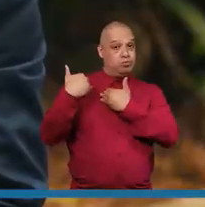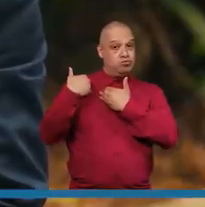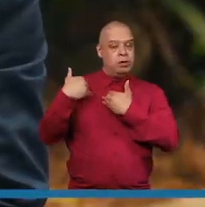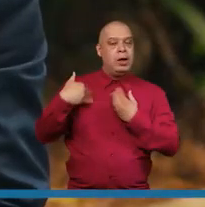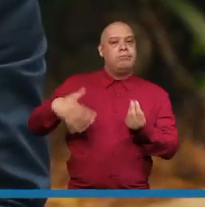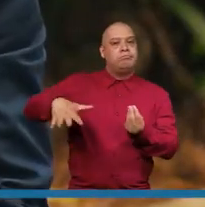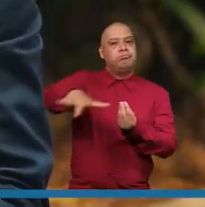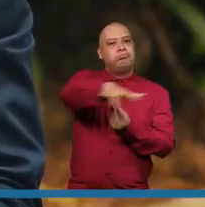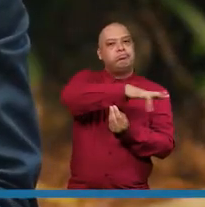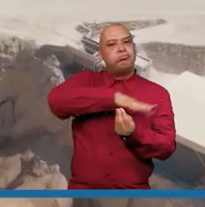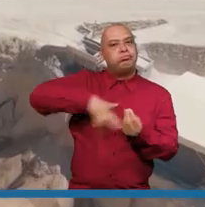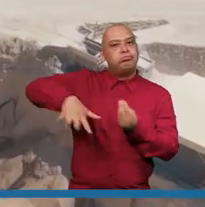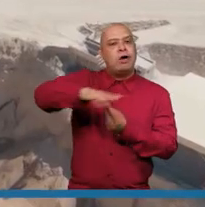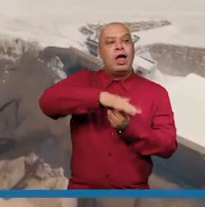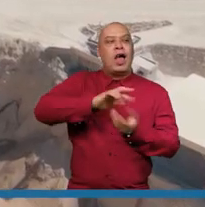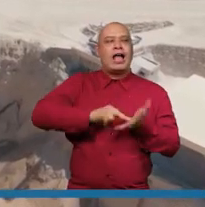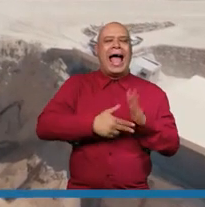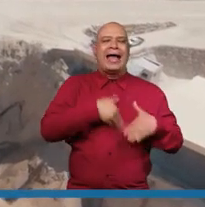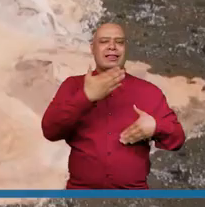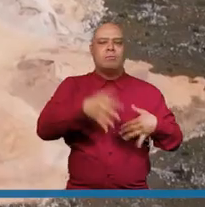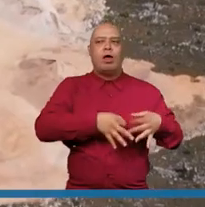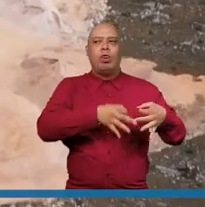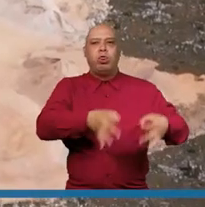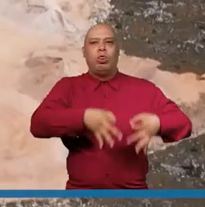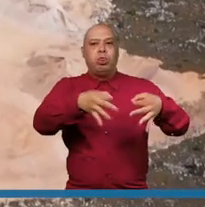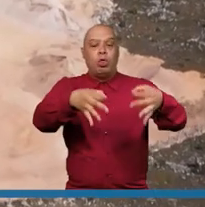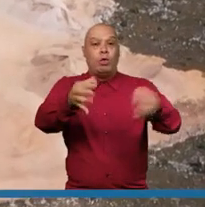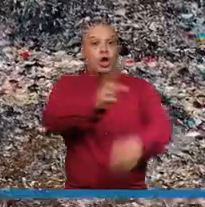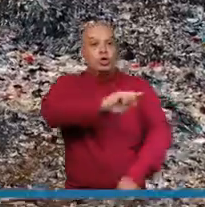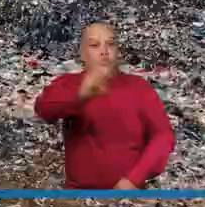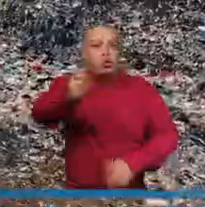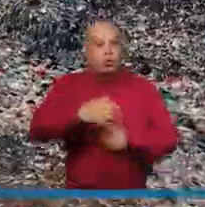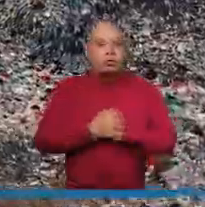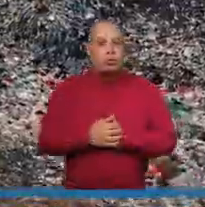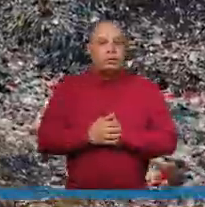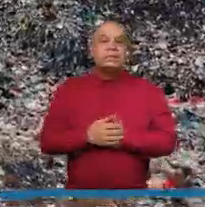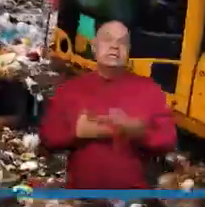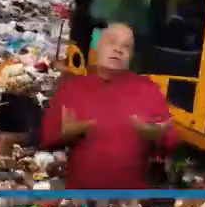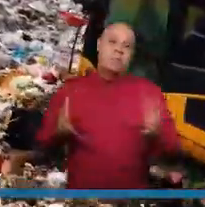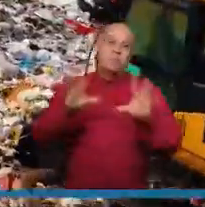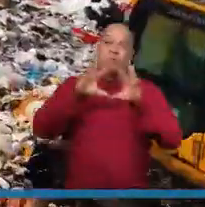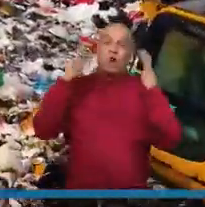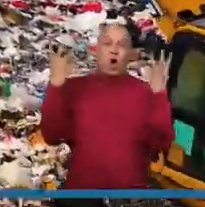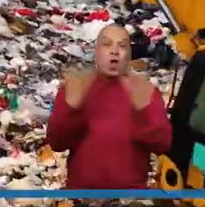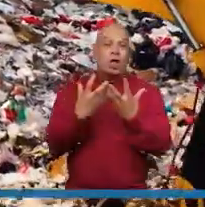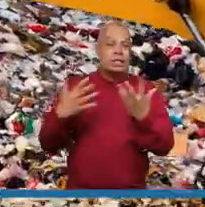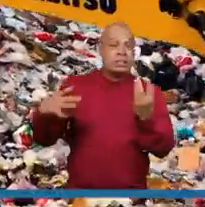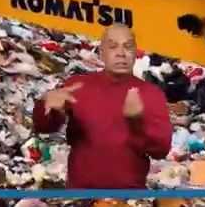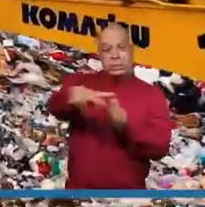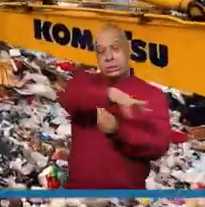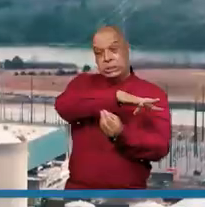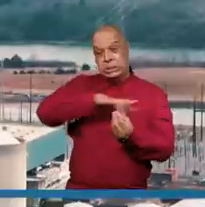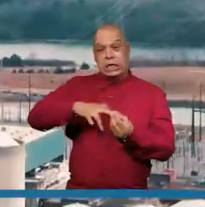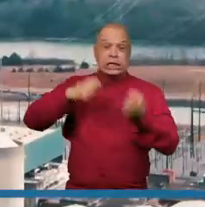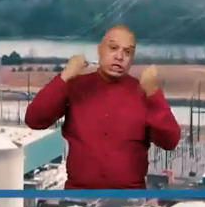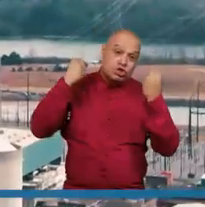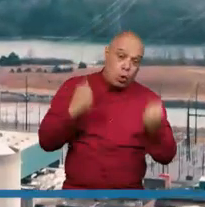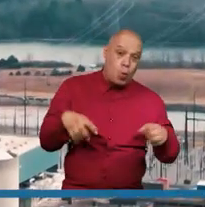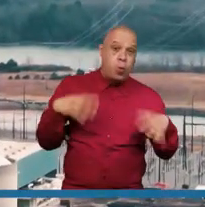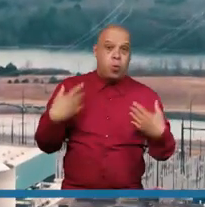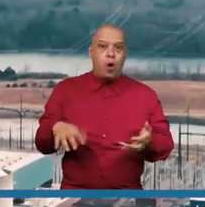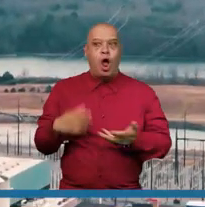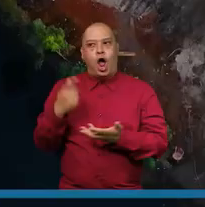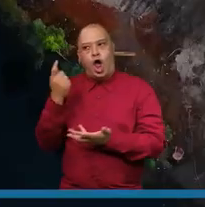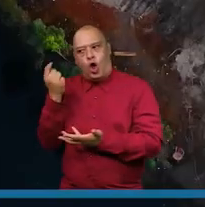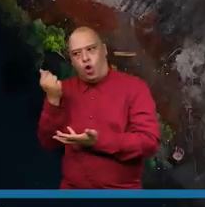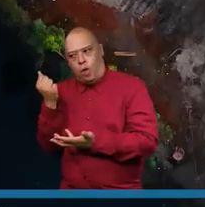responsabilidad ambiental no se puede aplazar. Yo he señalado que estamos en cuenta regresiva. Cómo encontrar ese equilibrio desde lo